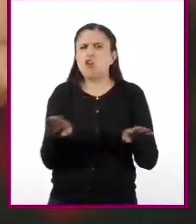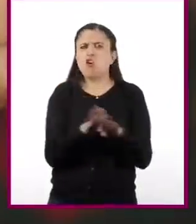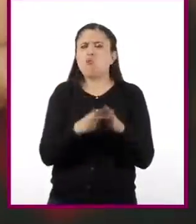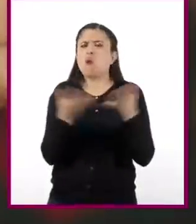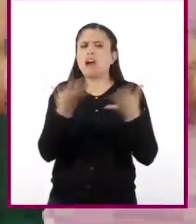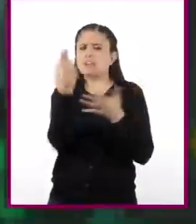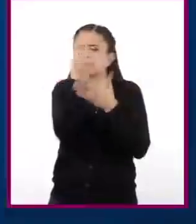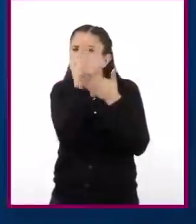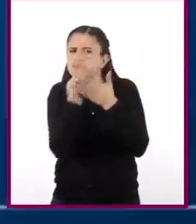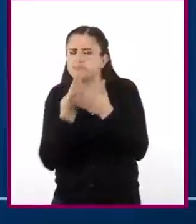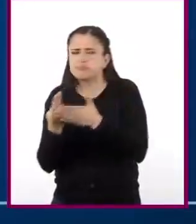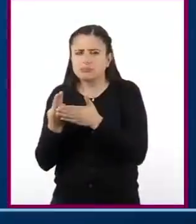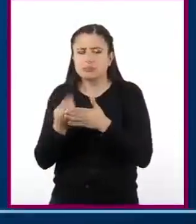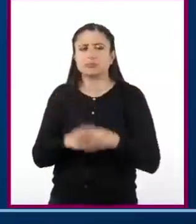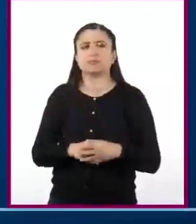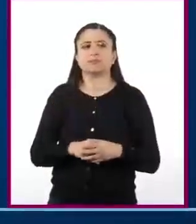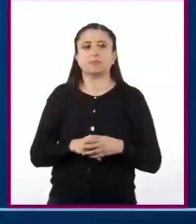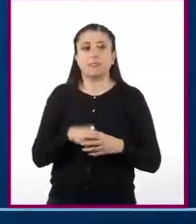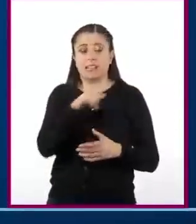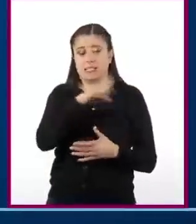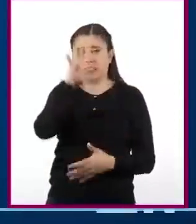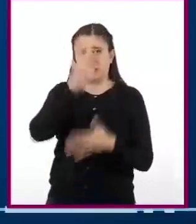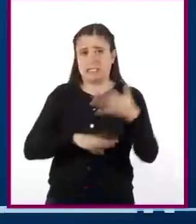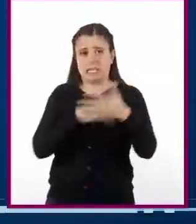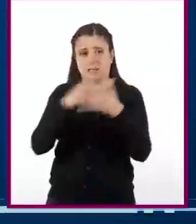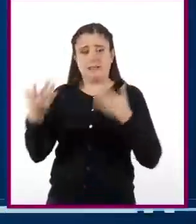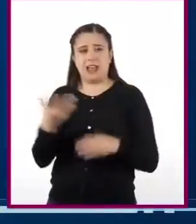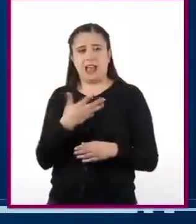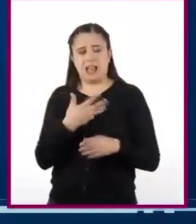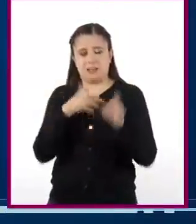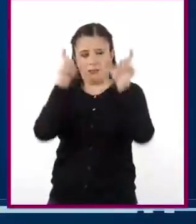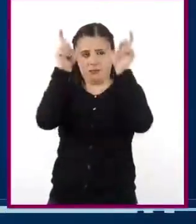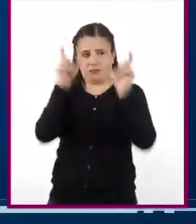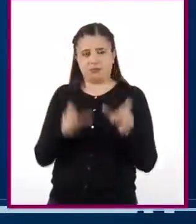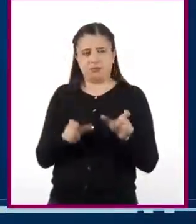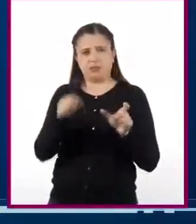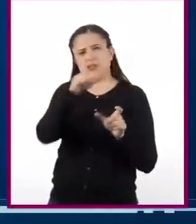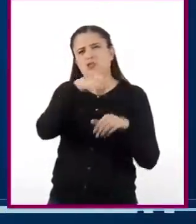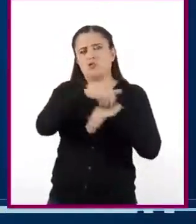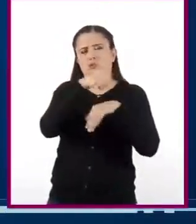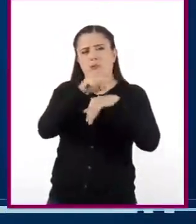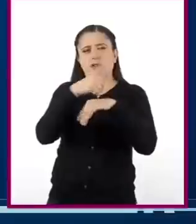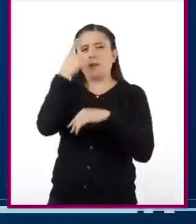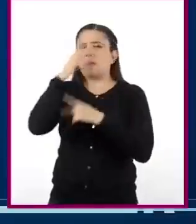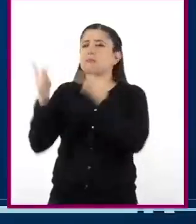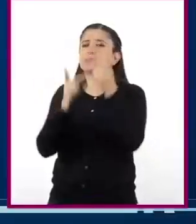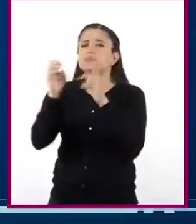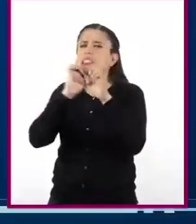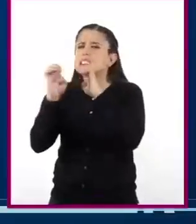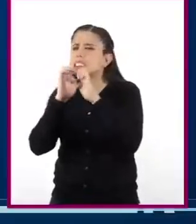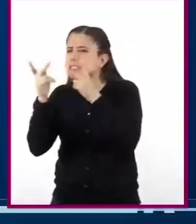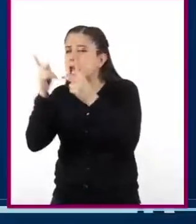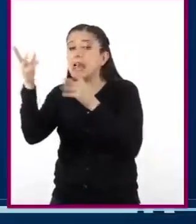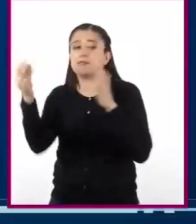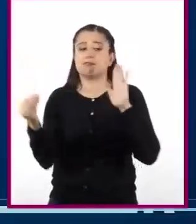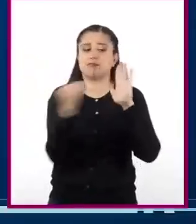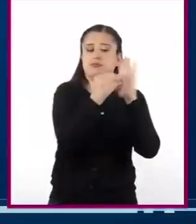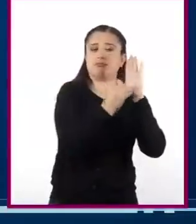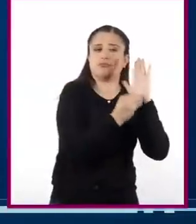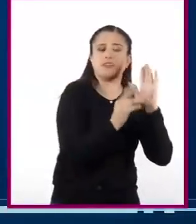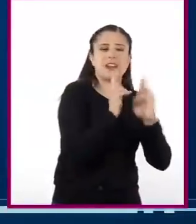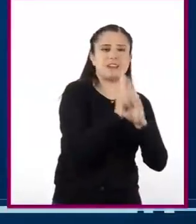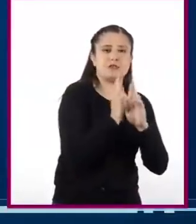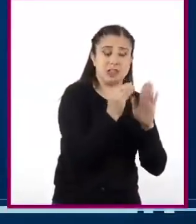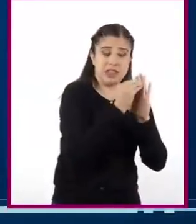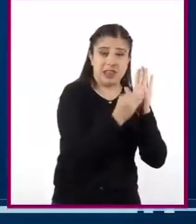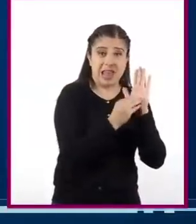construye. Esta tabla concentra los datos obtenidos en una determinada encuesta. El polígono de frecuencias